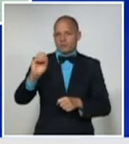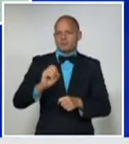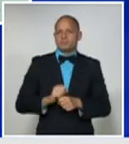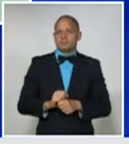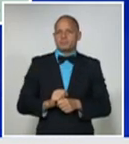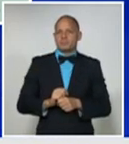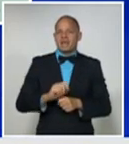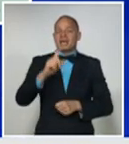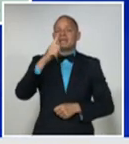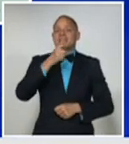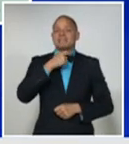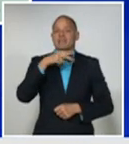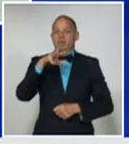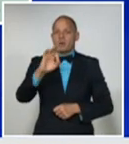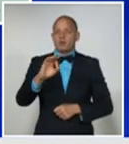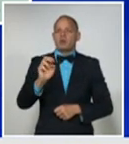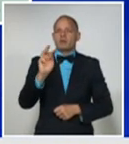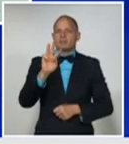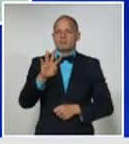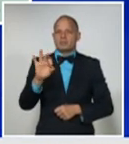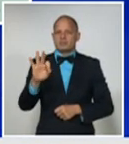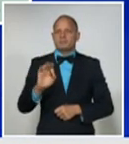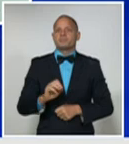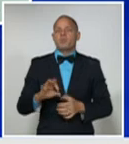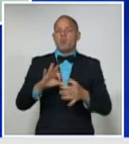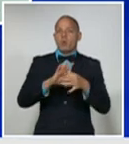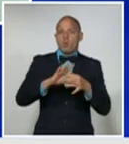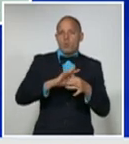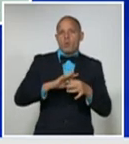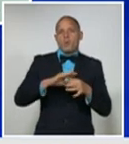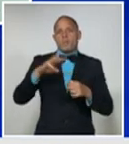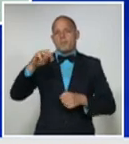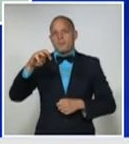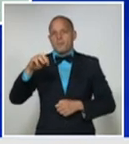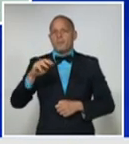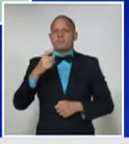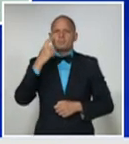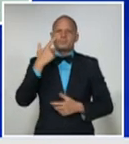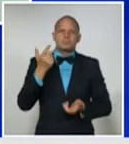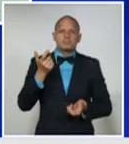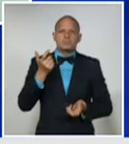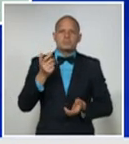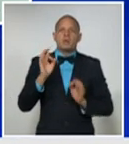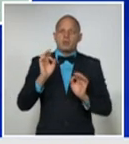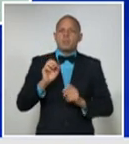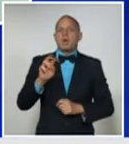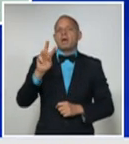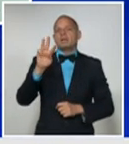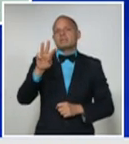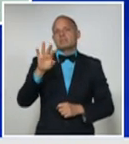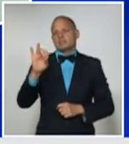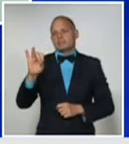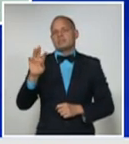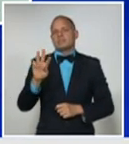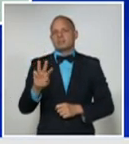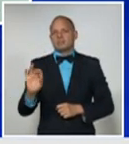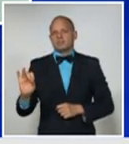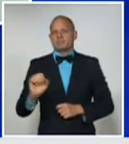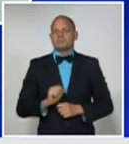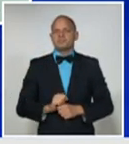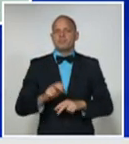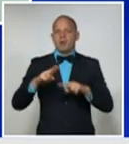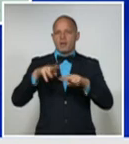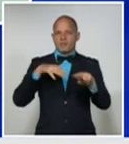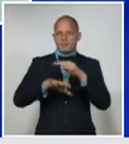Cerro 38, Guanabacoa y Marianao con 37 cada uno, Habana del Este